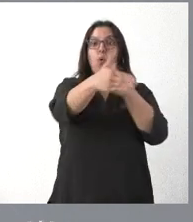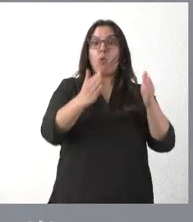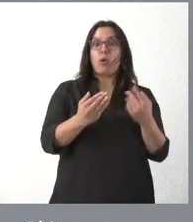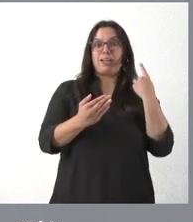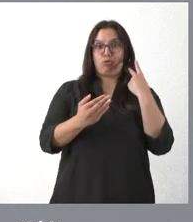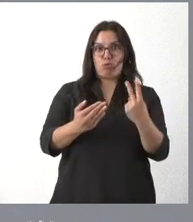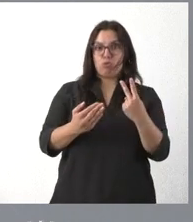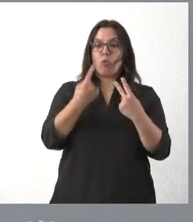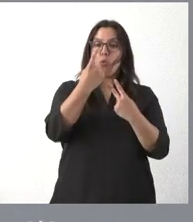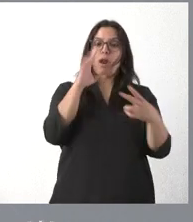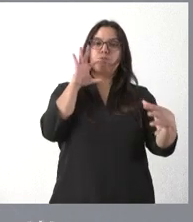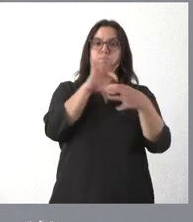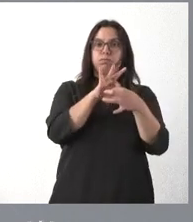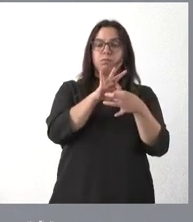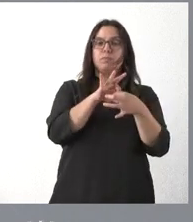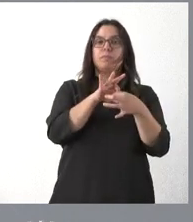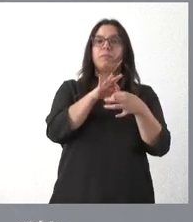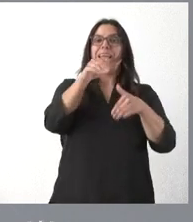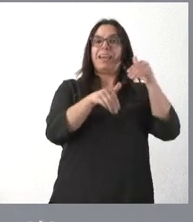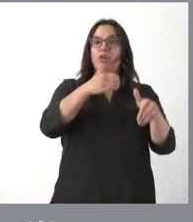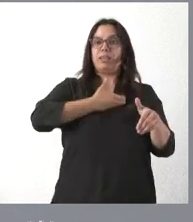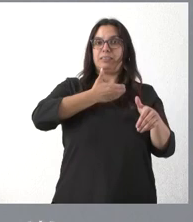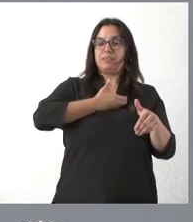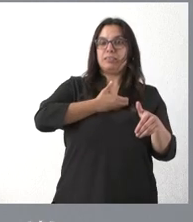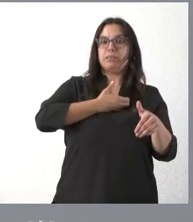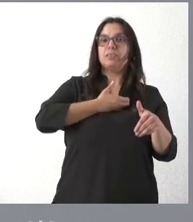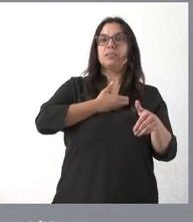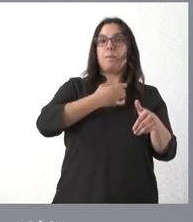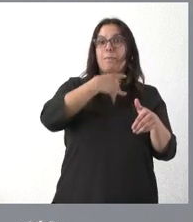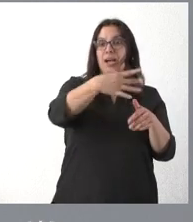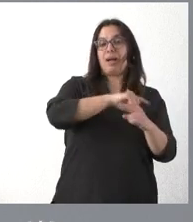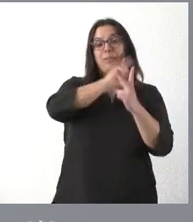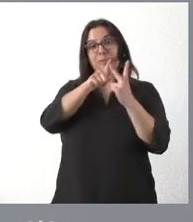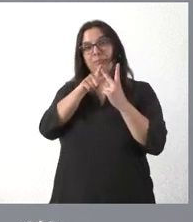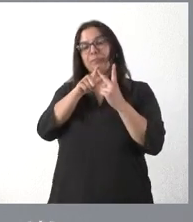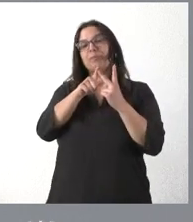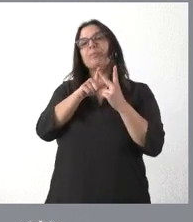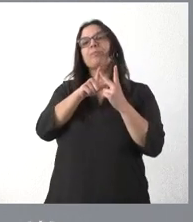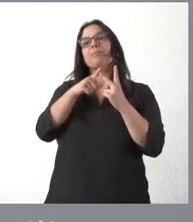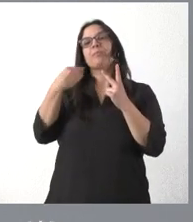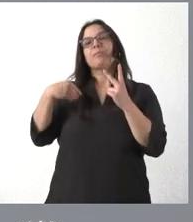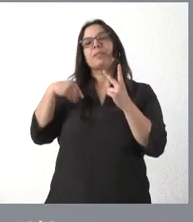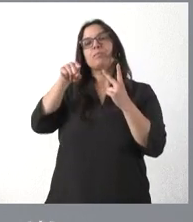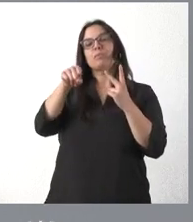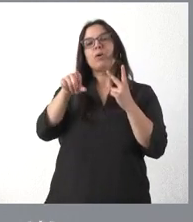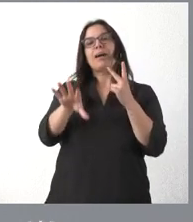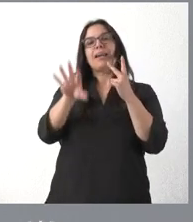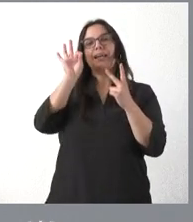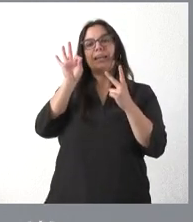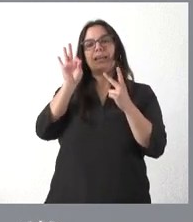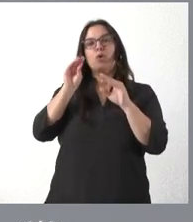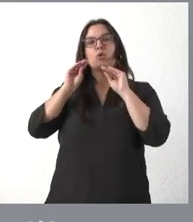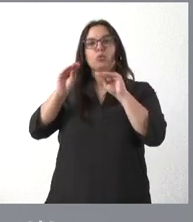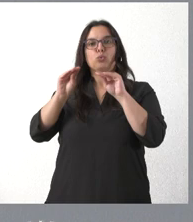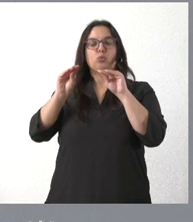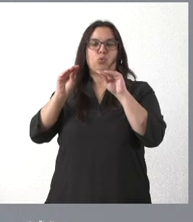urna correspondiente a la elección municipal que es la papeleta blanca y una urna correspondiente a la elección a su entidad